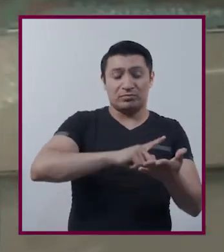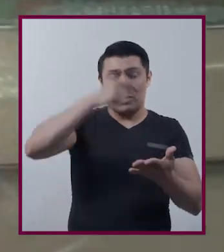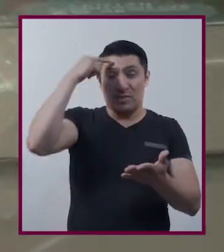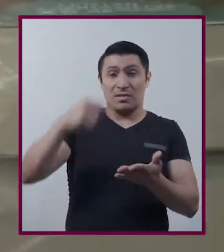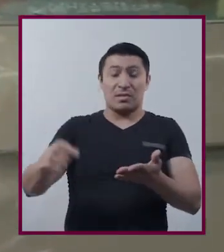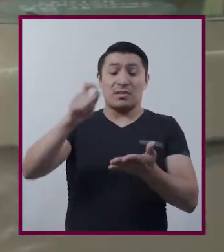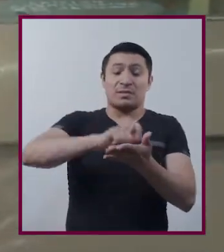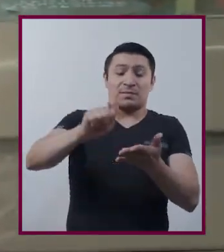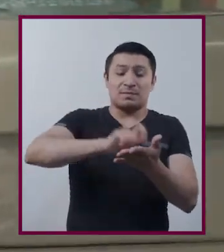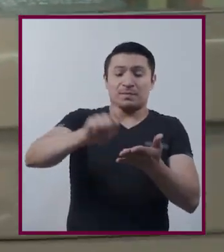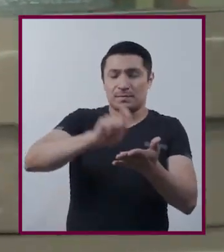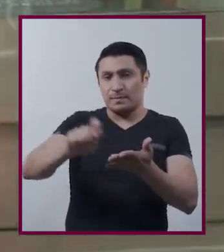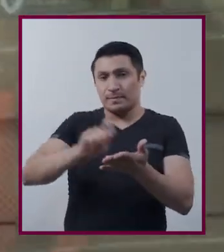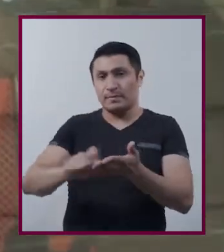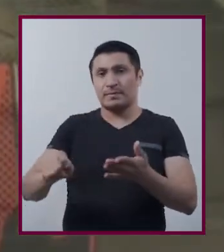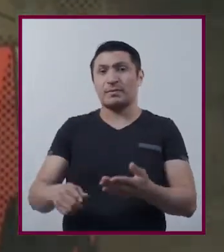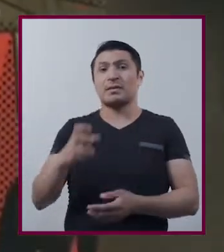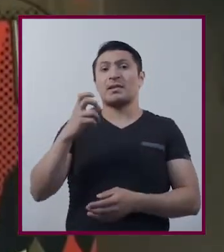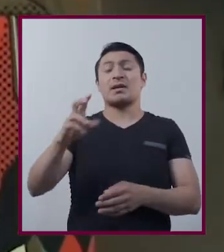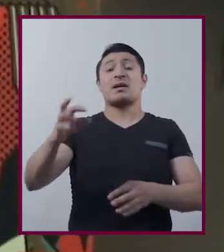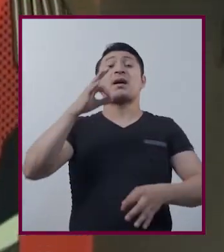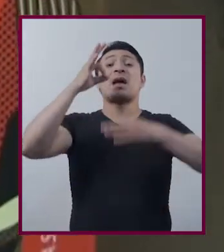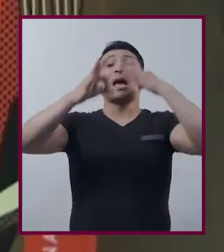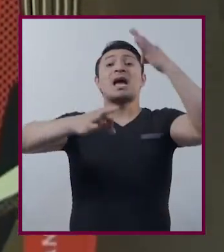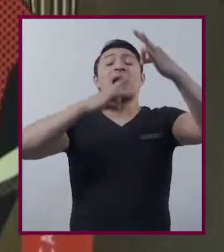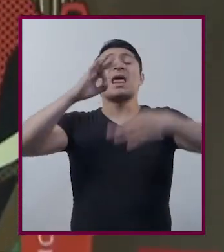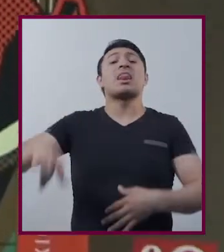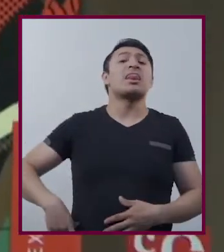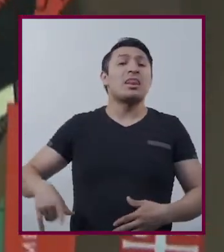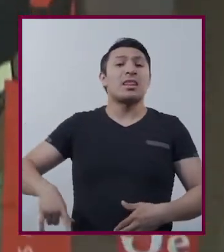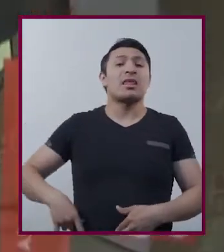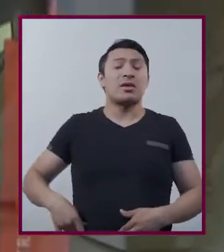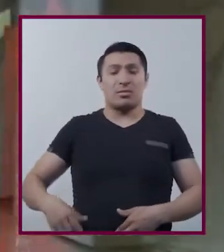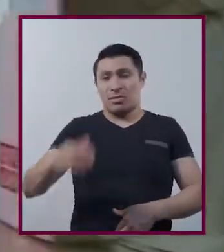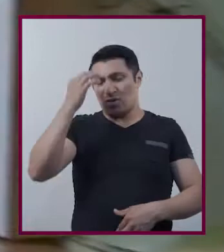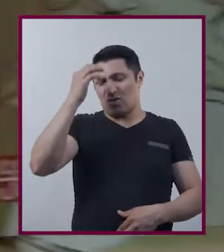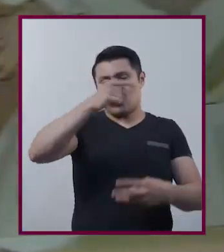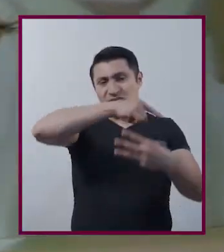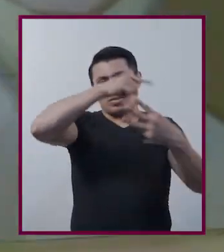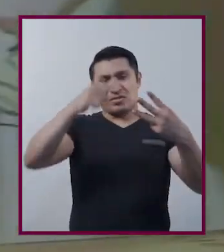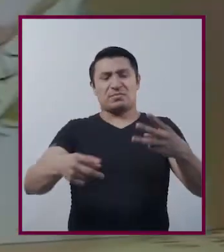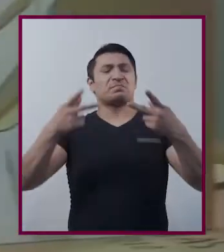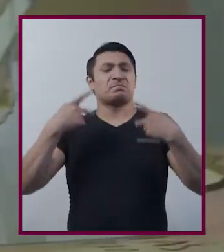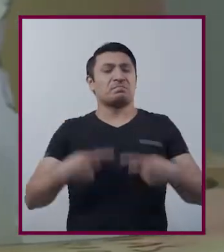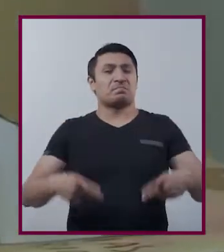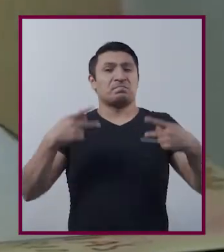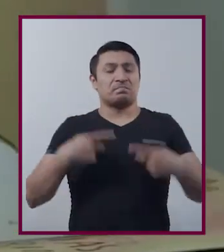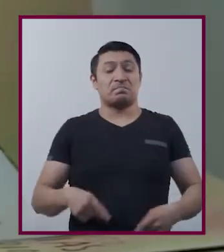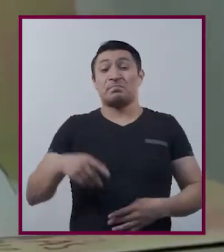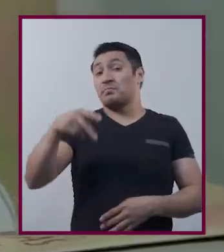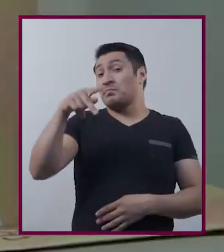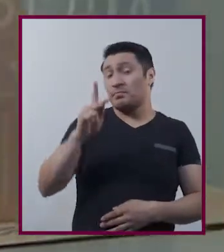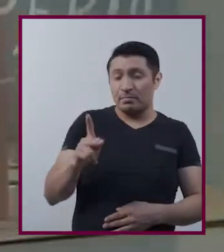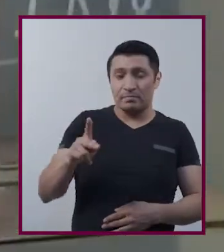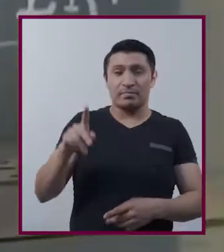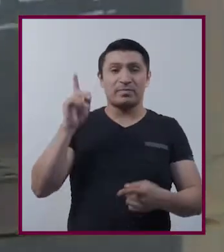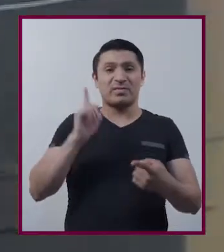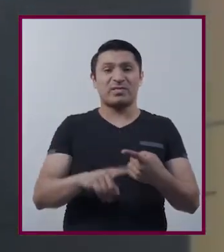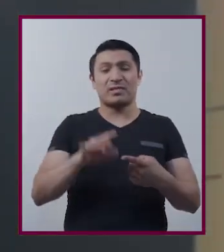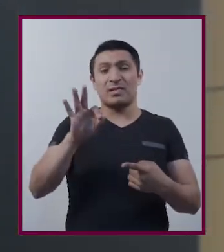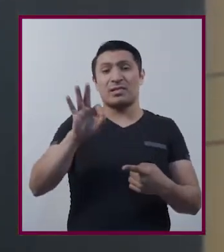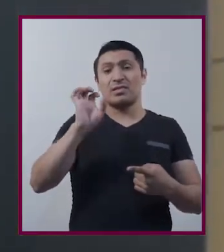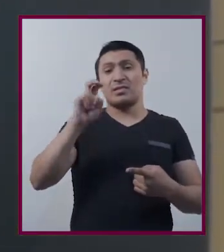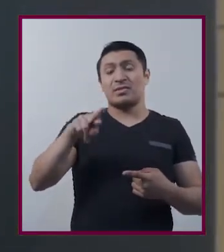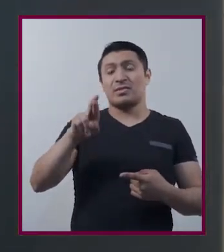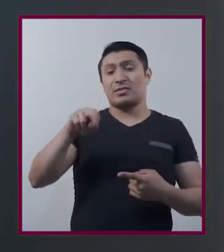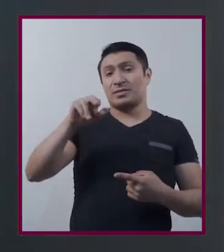su pluma para explicar lo sucedido. A través de Noticias del Imperio conocemos a estos tres personajes,